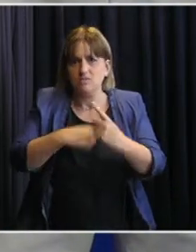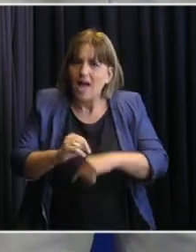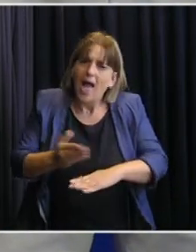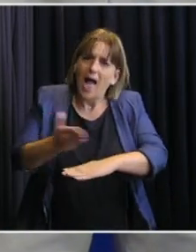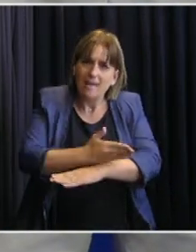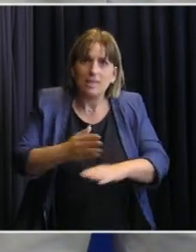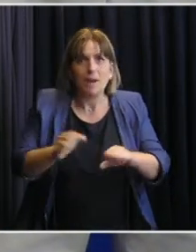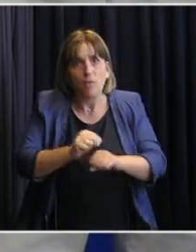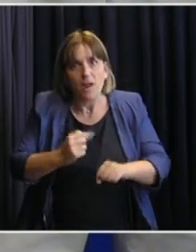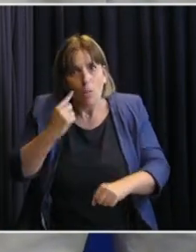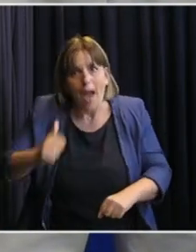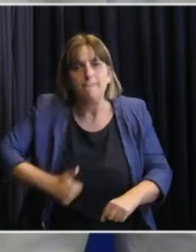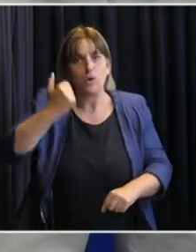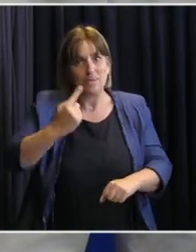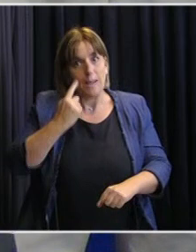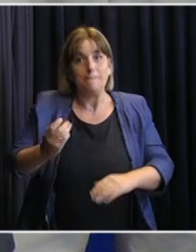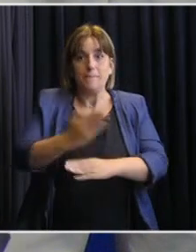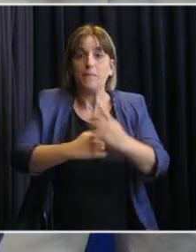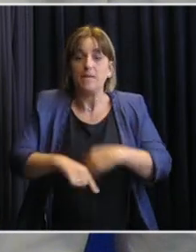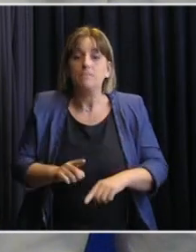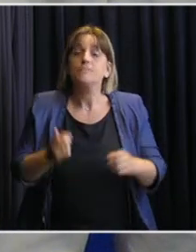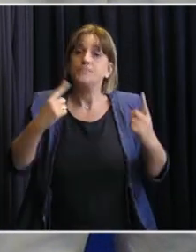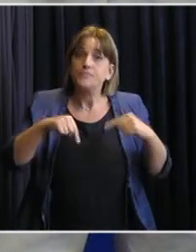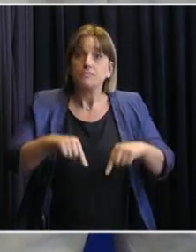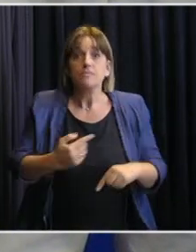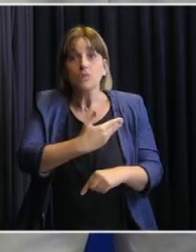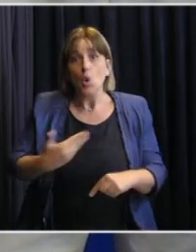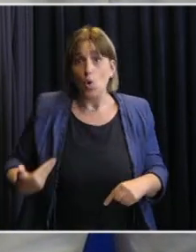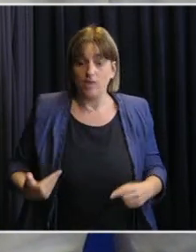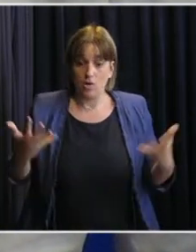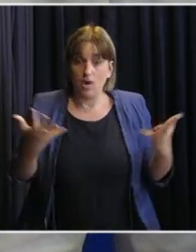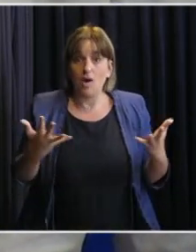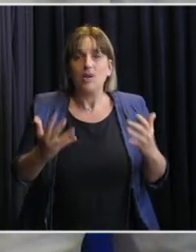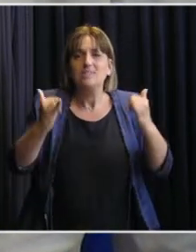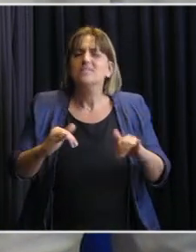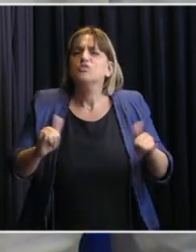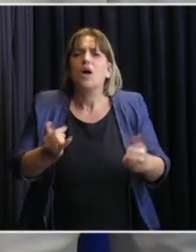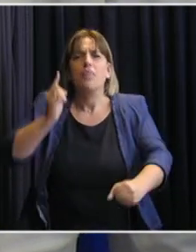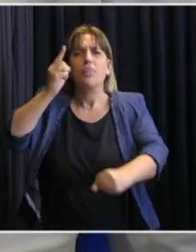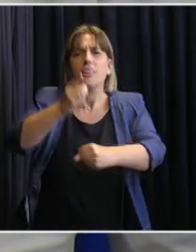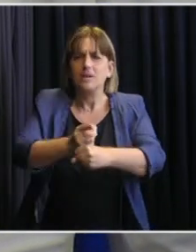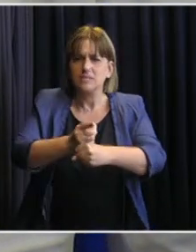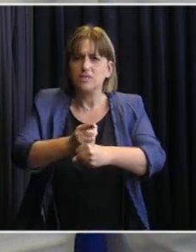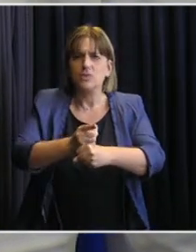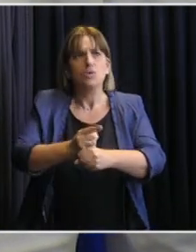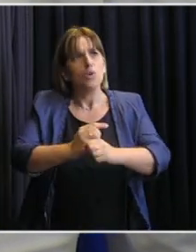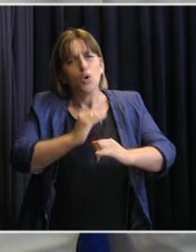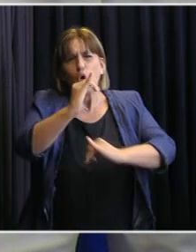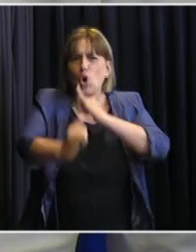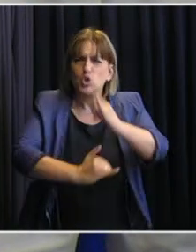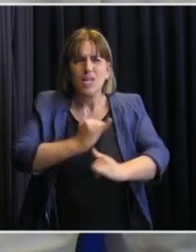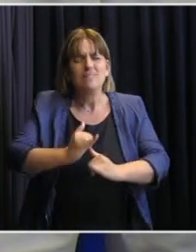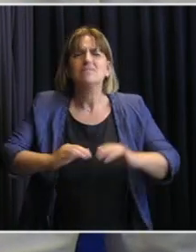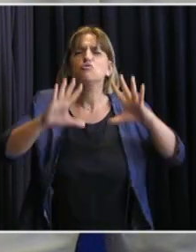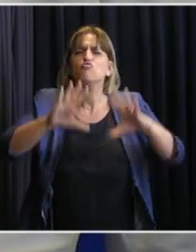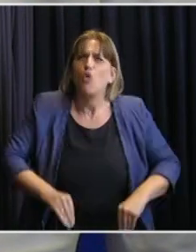pertinente. Y en ese sentido, como nuestro gobierno ha decidido dar todas las noticias que tenga a mano,